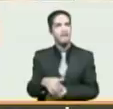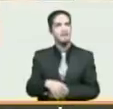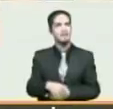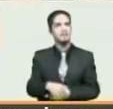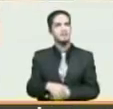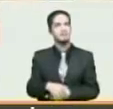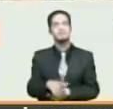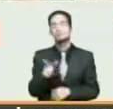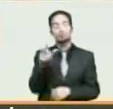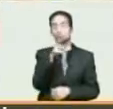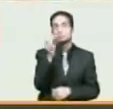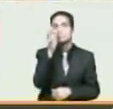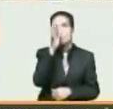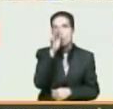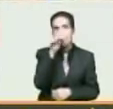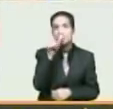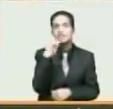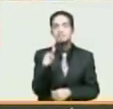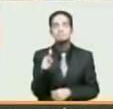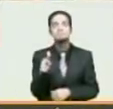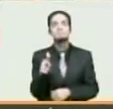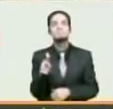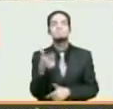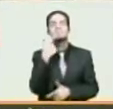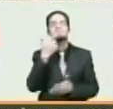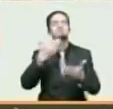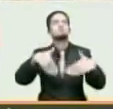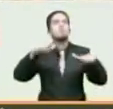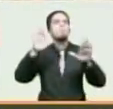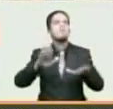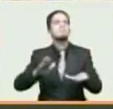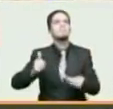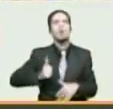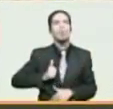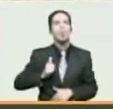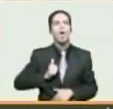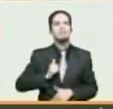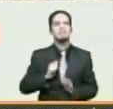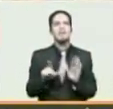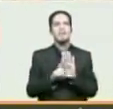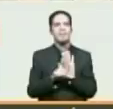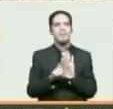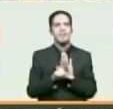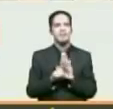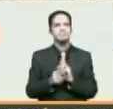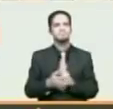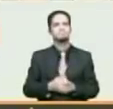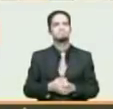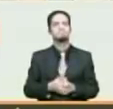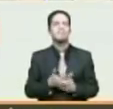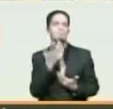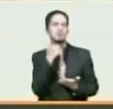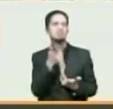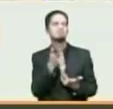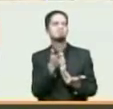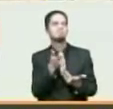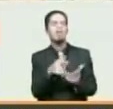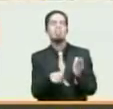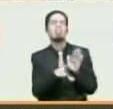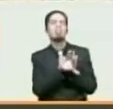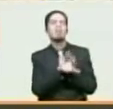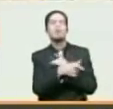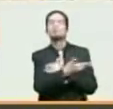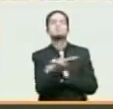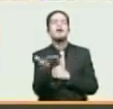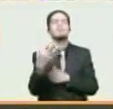jóvenes, suspender hasta la libertad de pensamiento. Quedan suspendida la libertad de